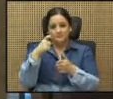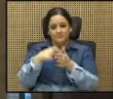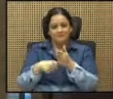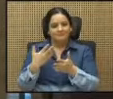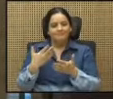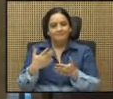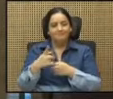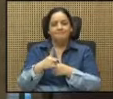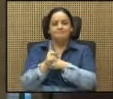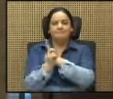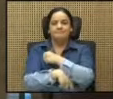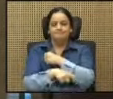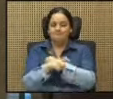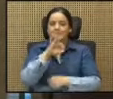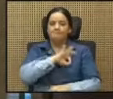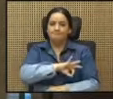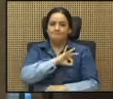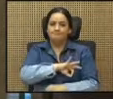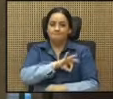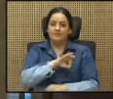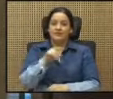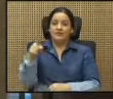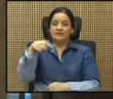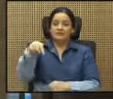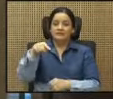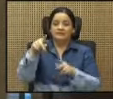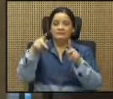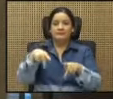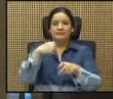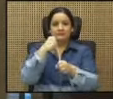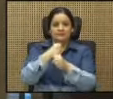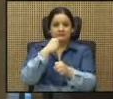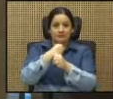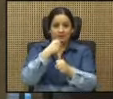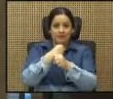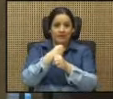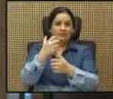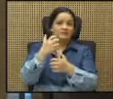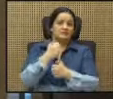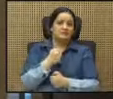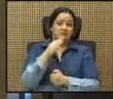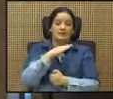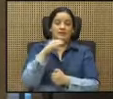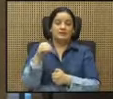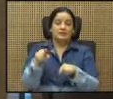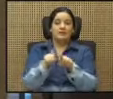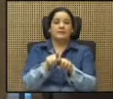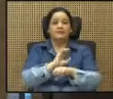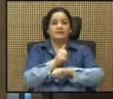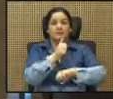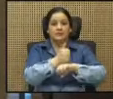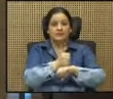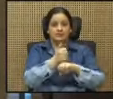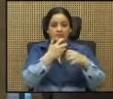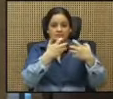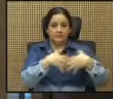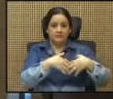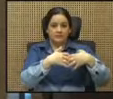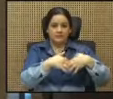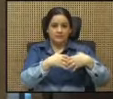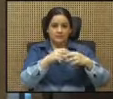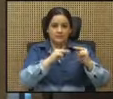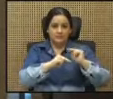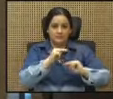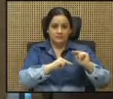los beneficios que reciben quienes trabajan y quienes montan un negocio o una